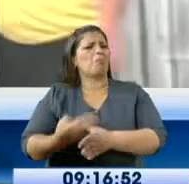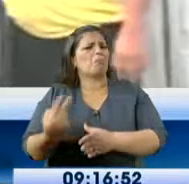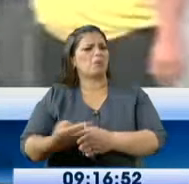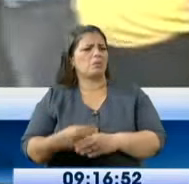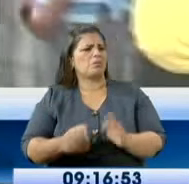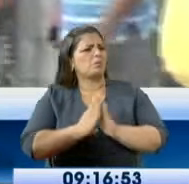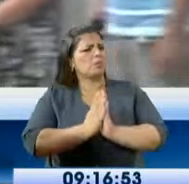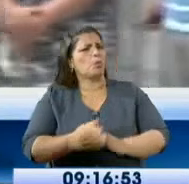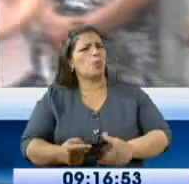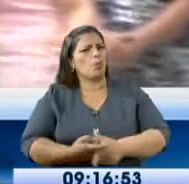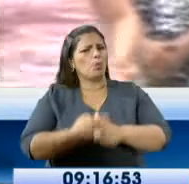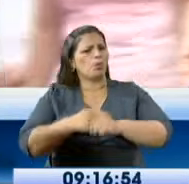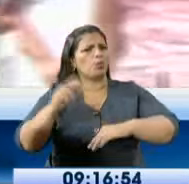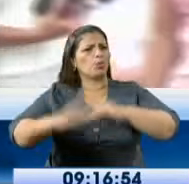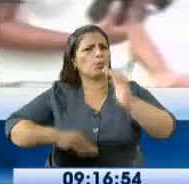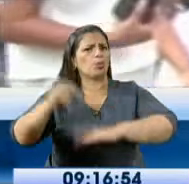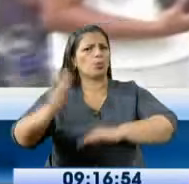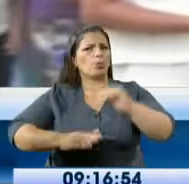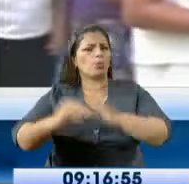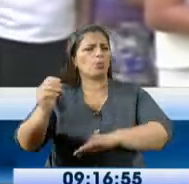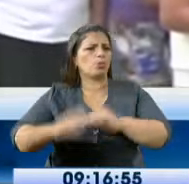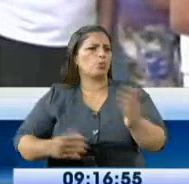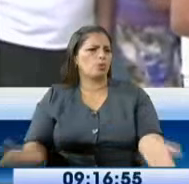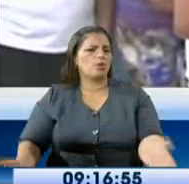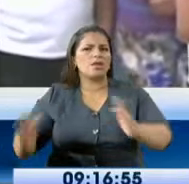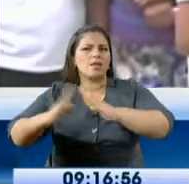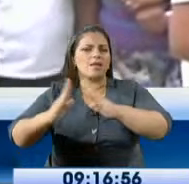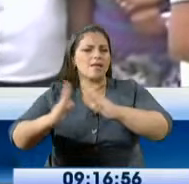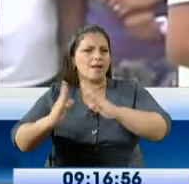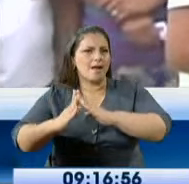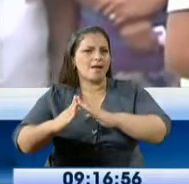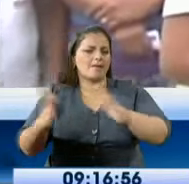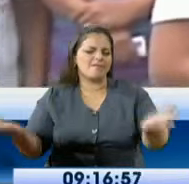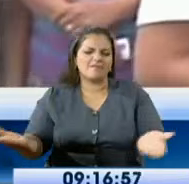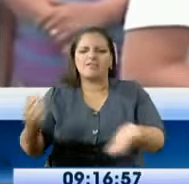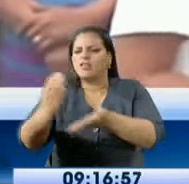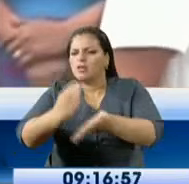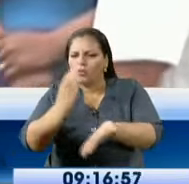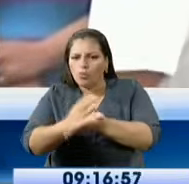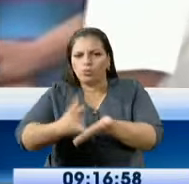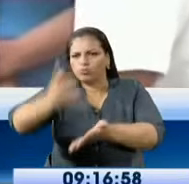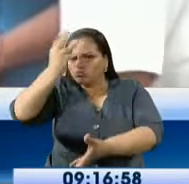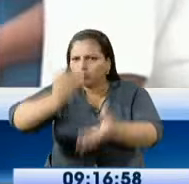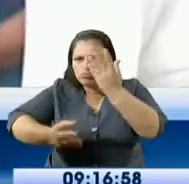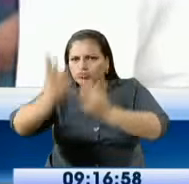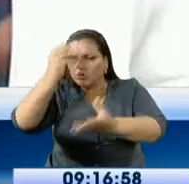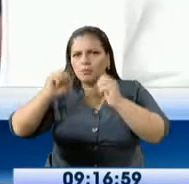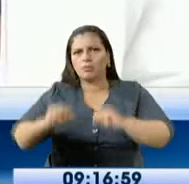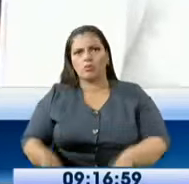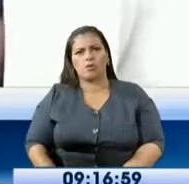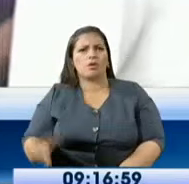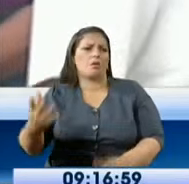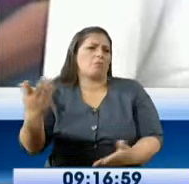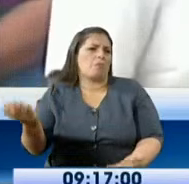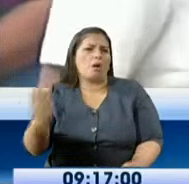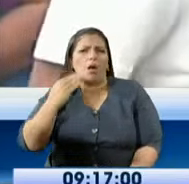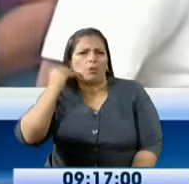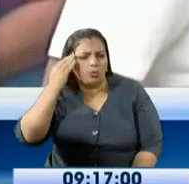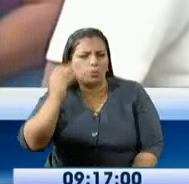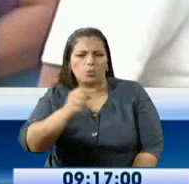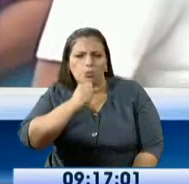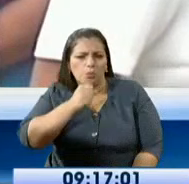es bienestar para todas las edades, adolescentes, adultos mayores, las madres que están desocupadas mientras sus niños están en estudio. Oiga, ¿por qué